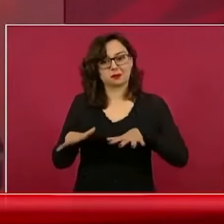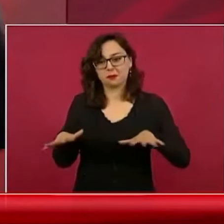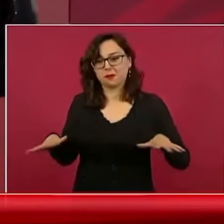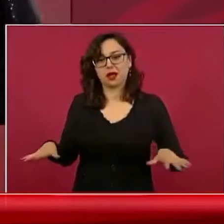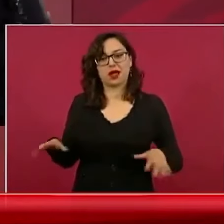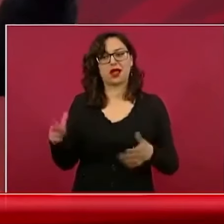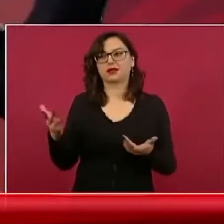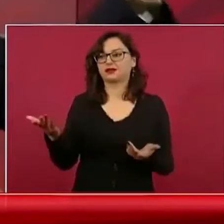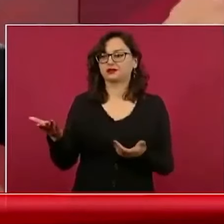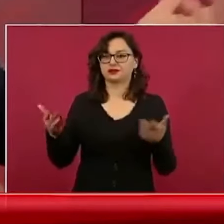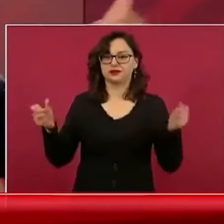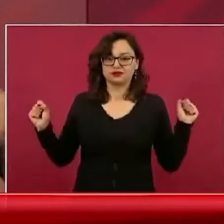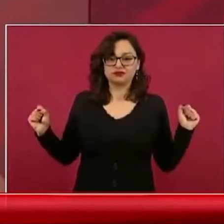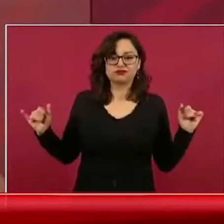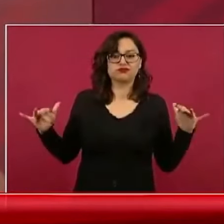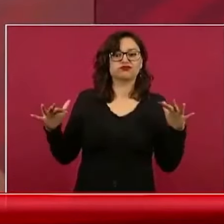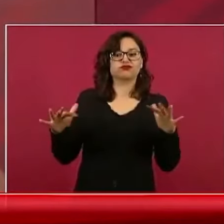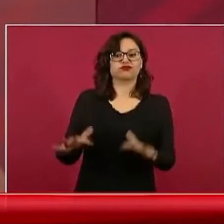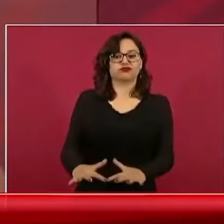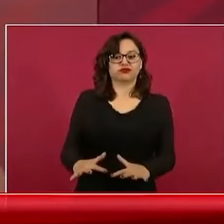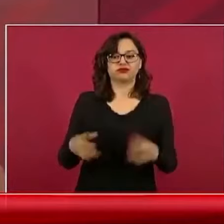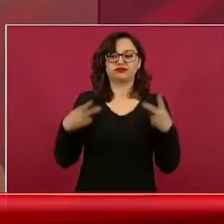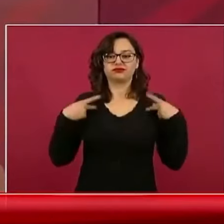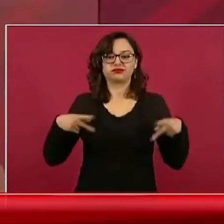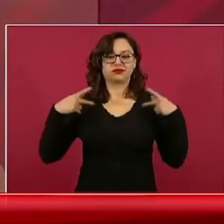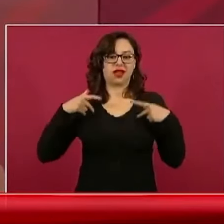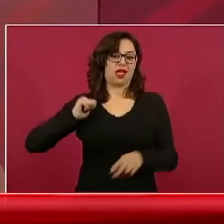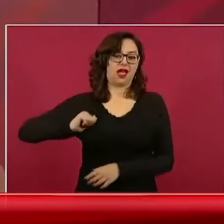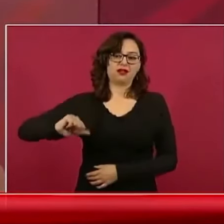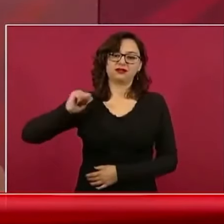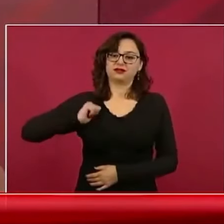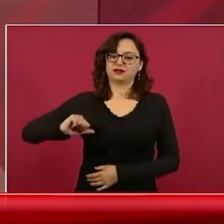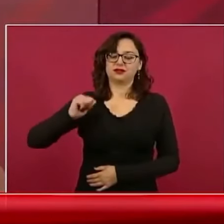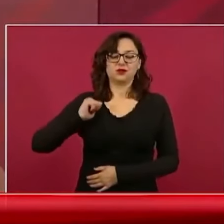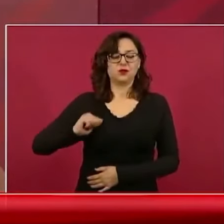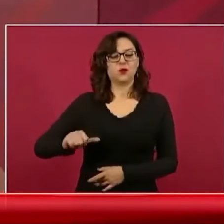o el conocimiento de otros